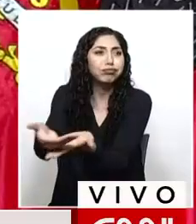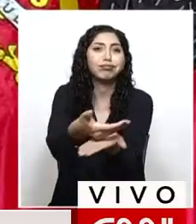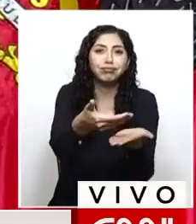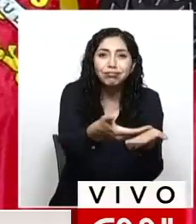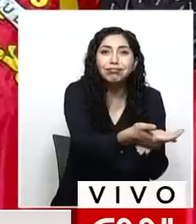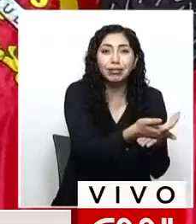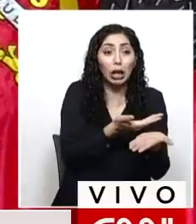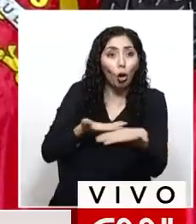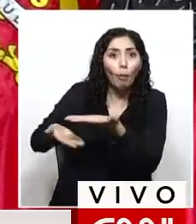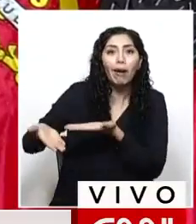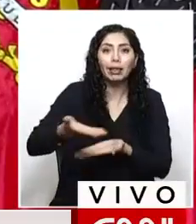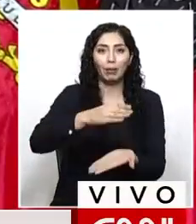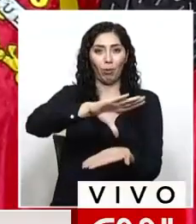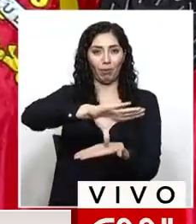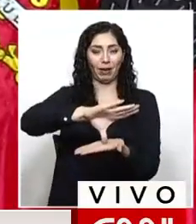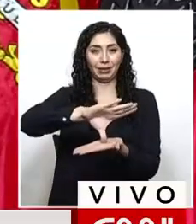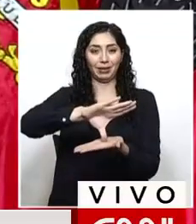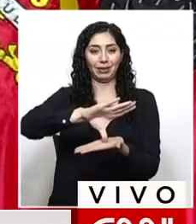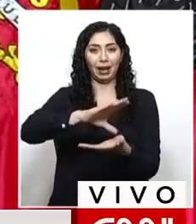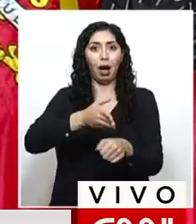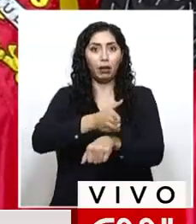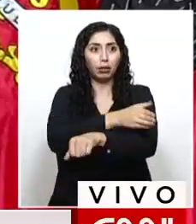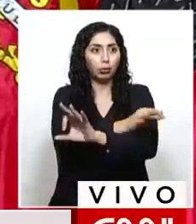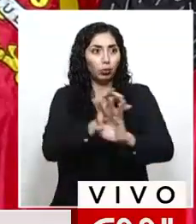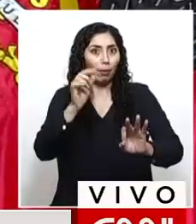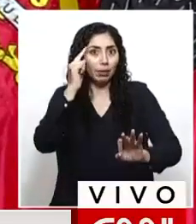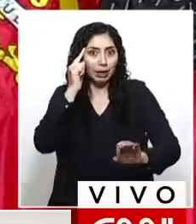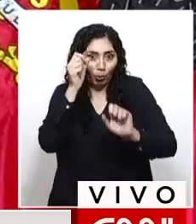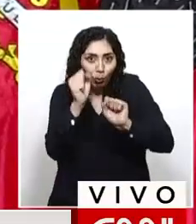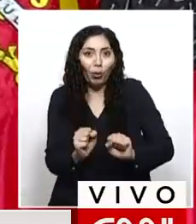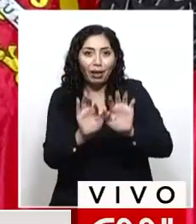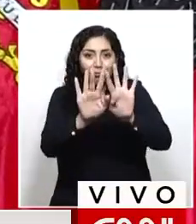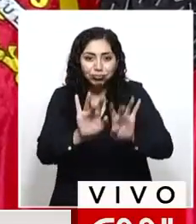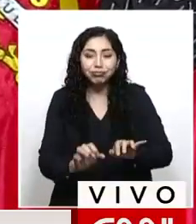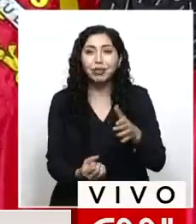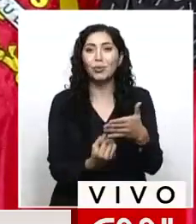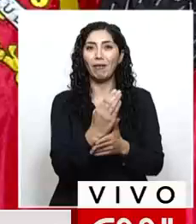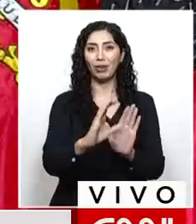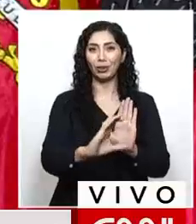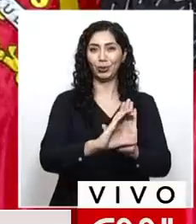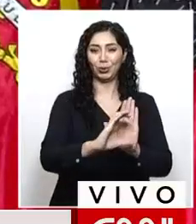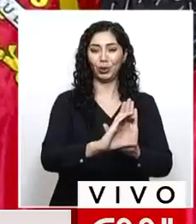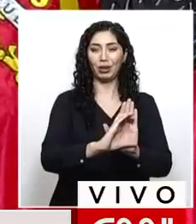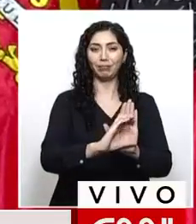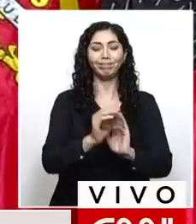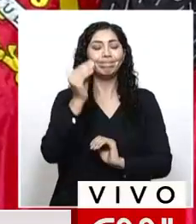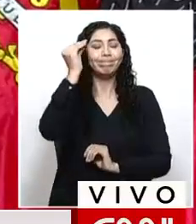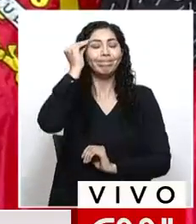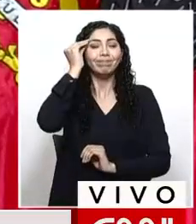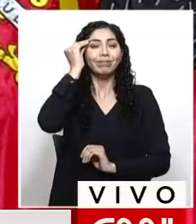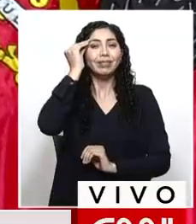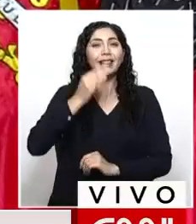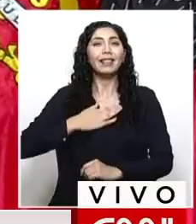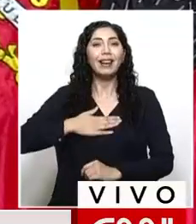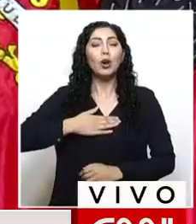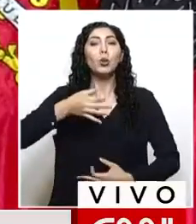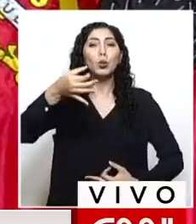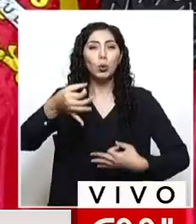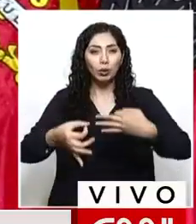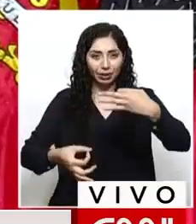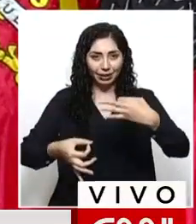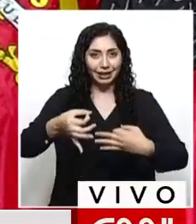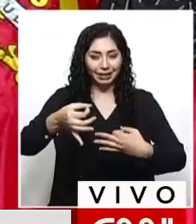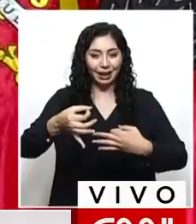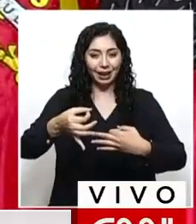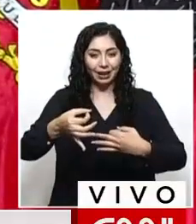que existiría la posibilidad de redactar una nueva constitución. Evoca ese anhelo de justicia que intuíamos posible cada vez que